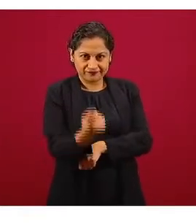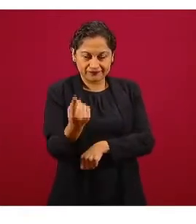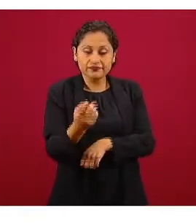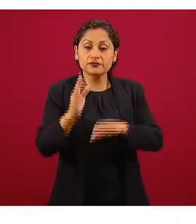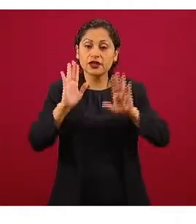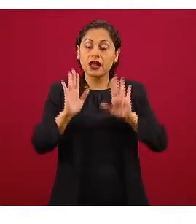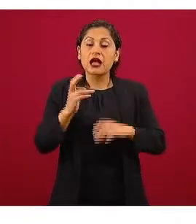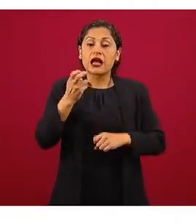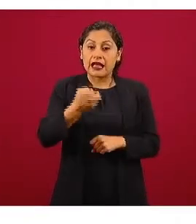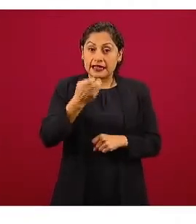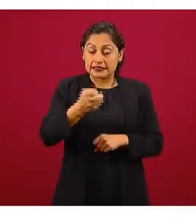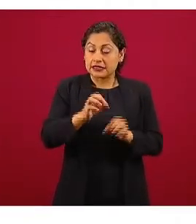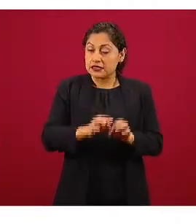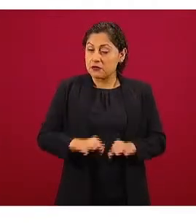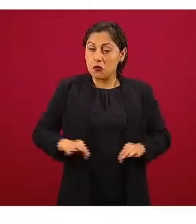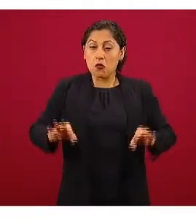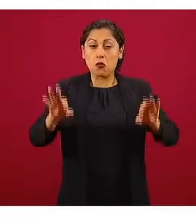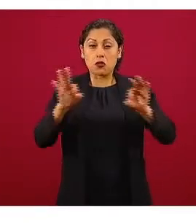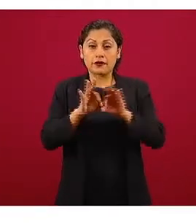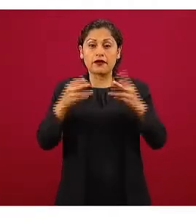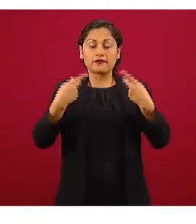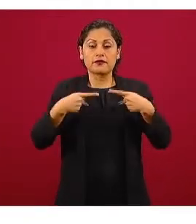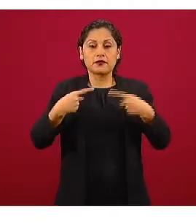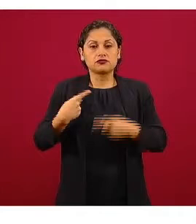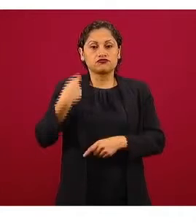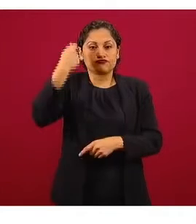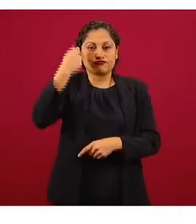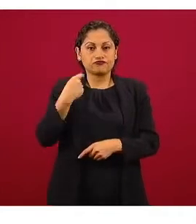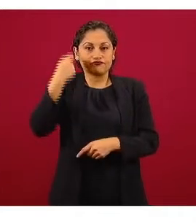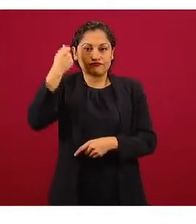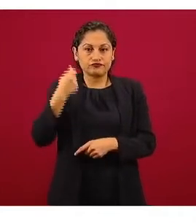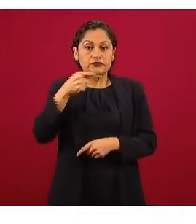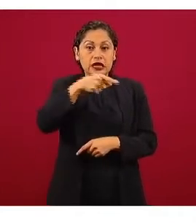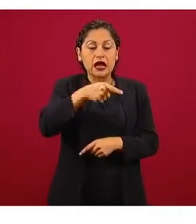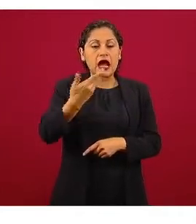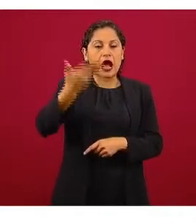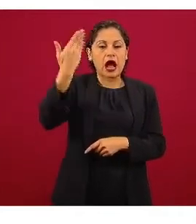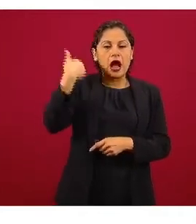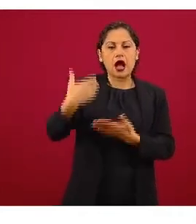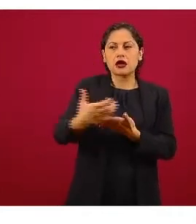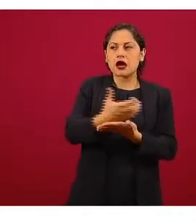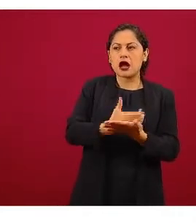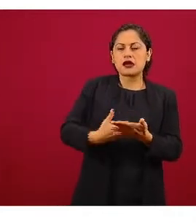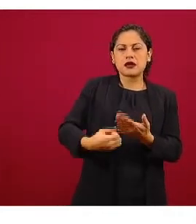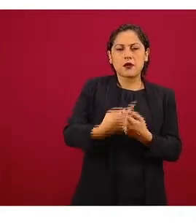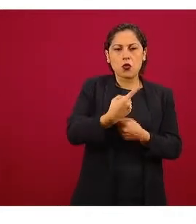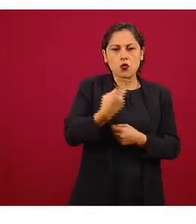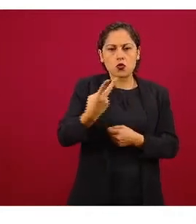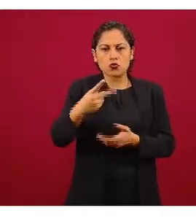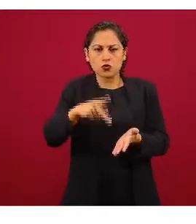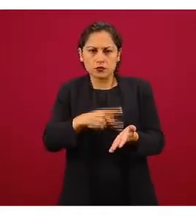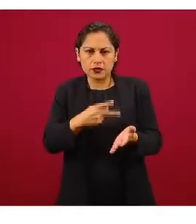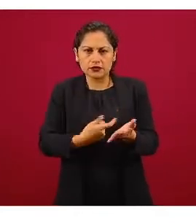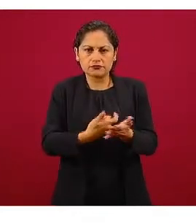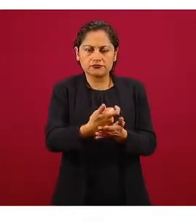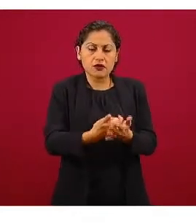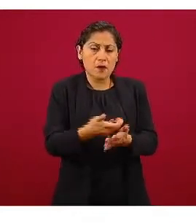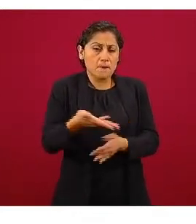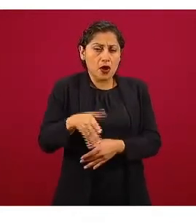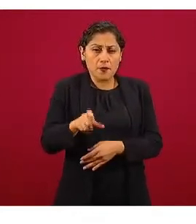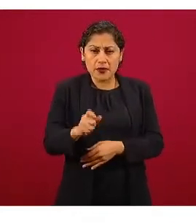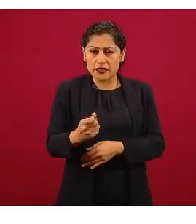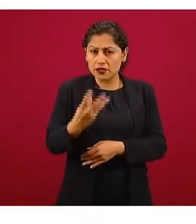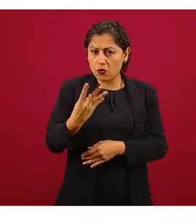importante en el retiro de los trabajadores, fundamentalmente en los de 1 y 2 salarios mínimos. Representa el 34% y el